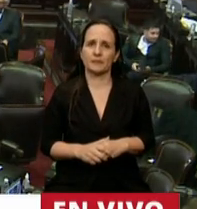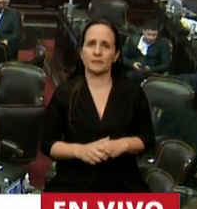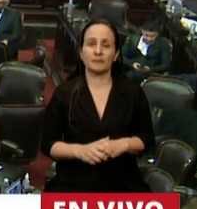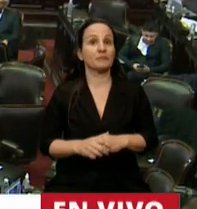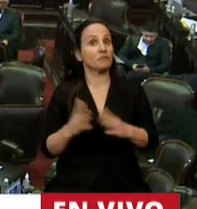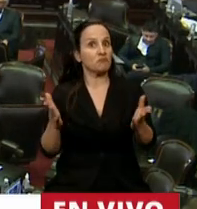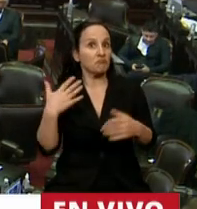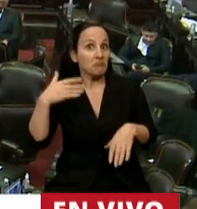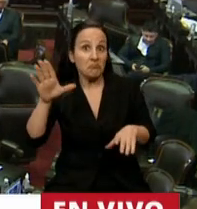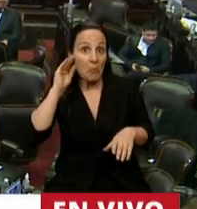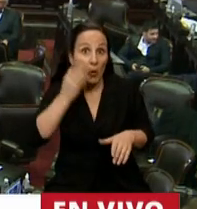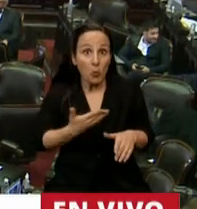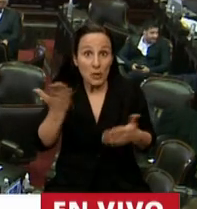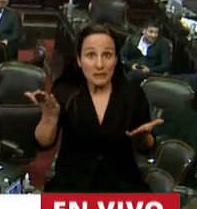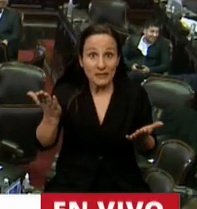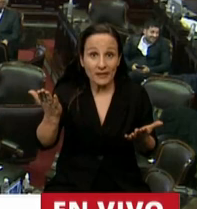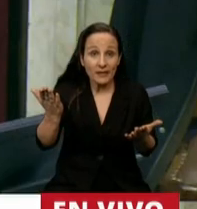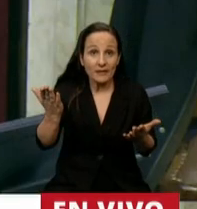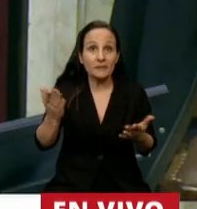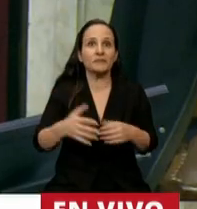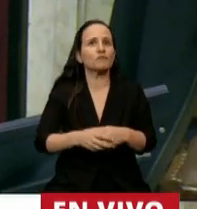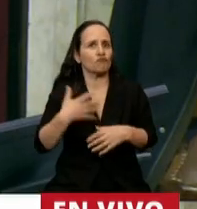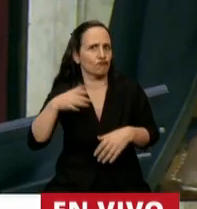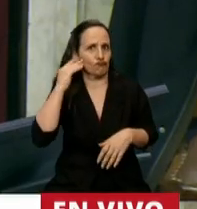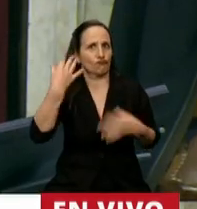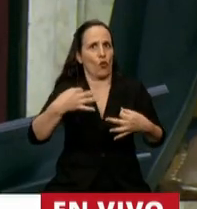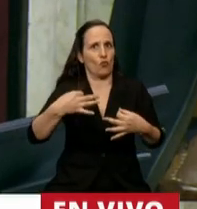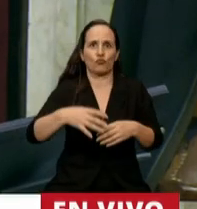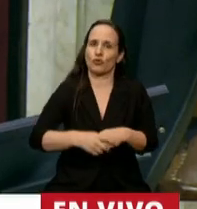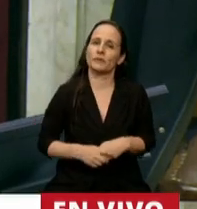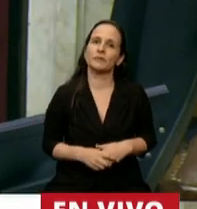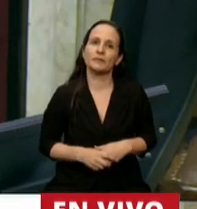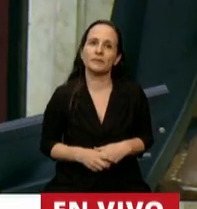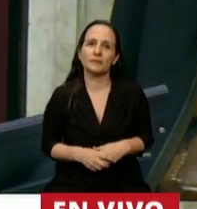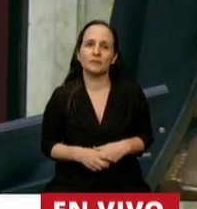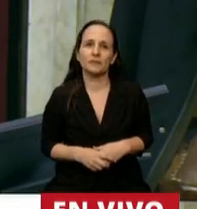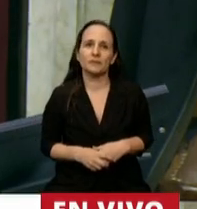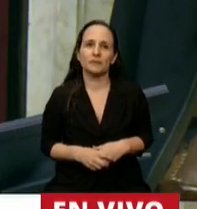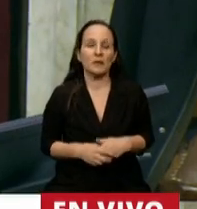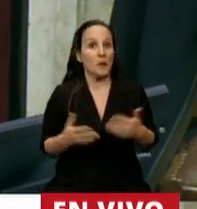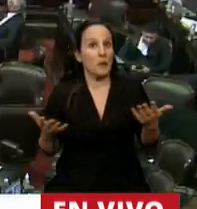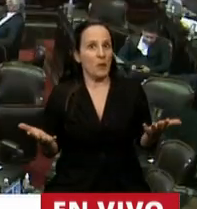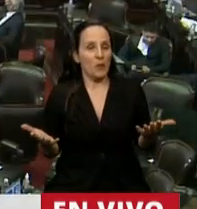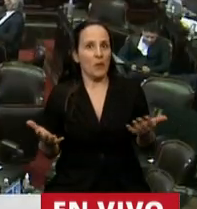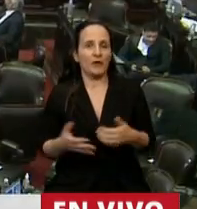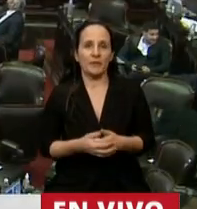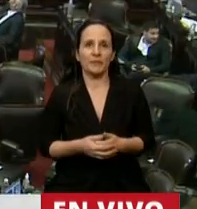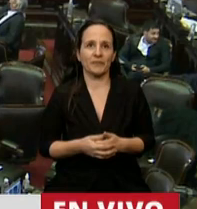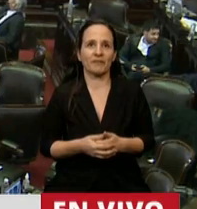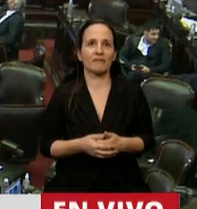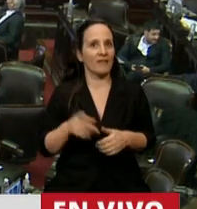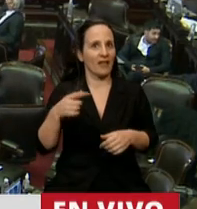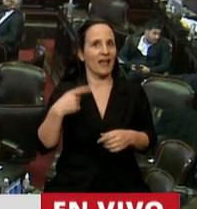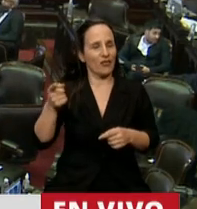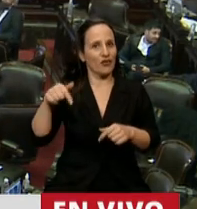hola me escuchaba presidente lo escucho diputado bueno ahora que